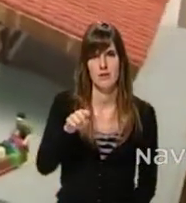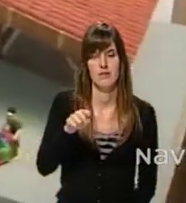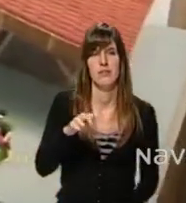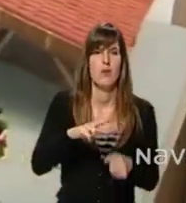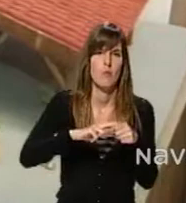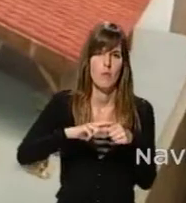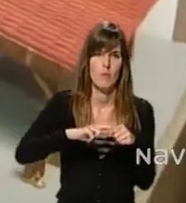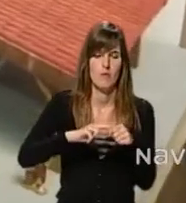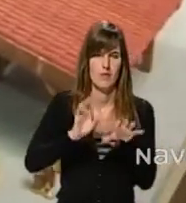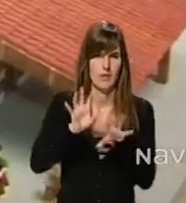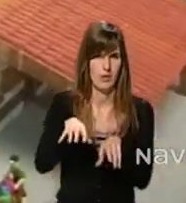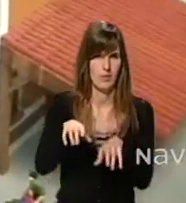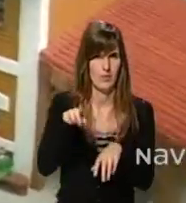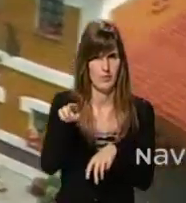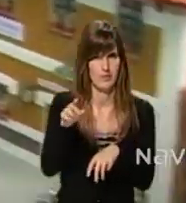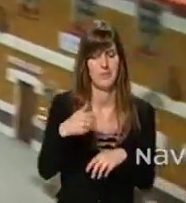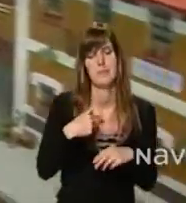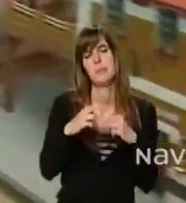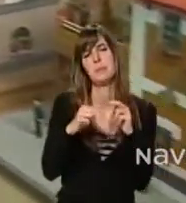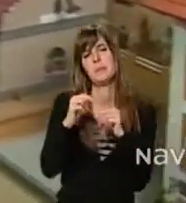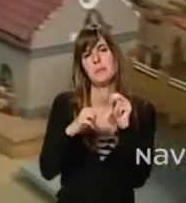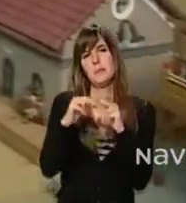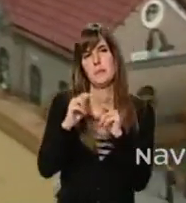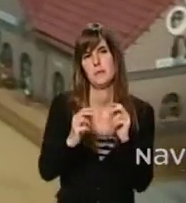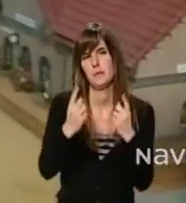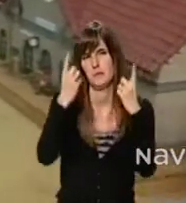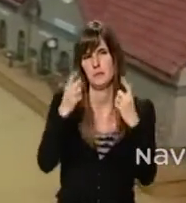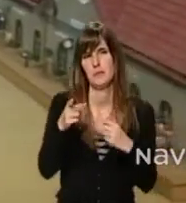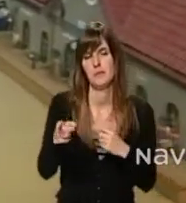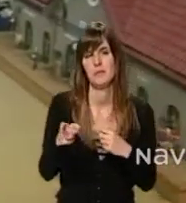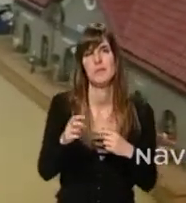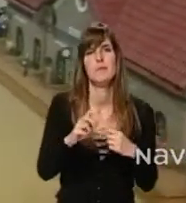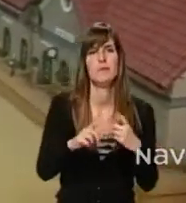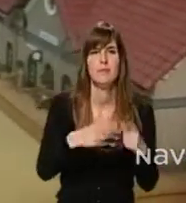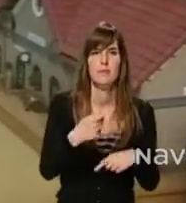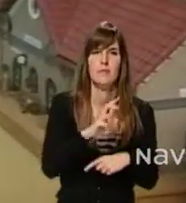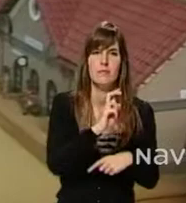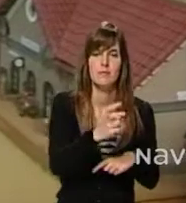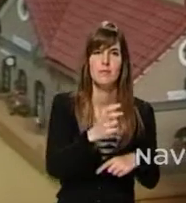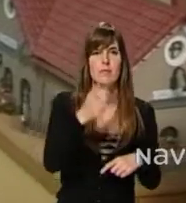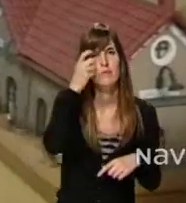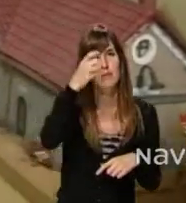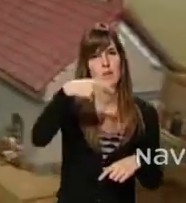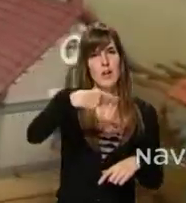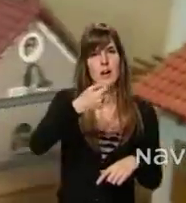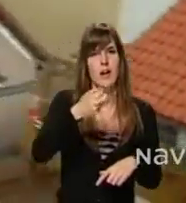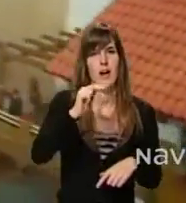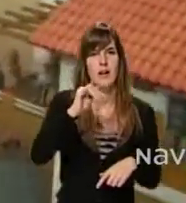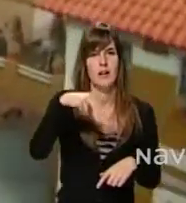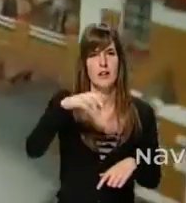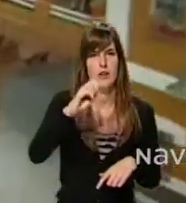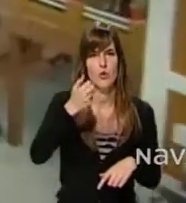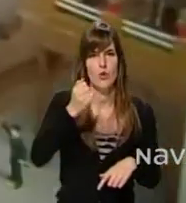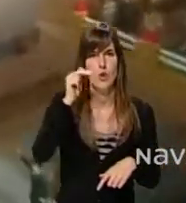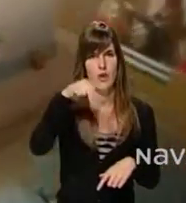de León. Y es de las primeras que hice, y después está la de Garinoain, que fue también una de